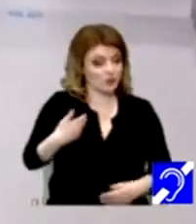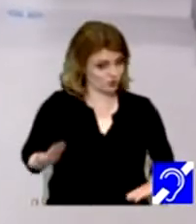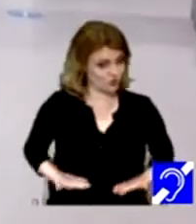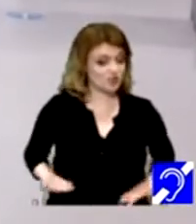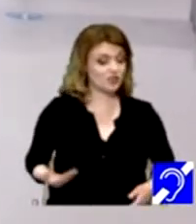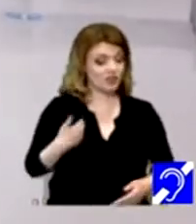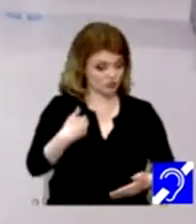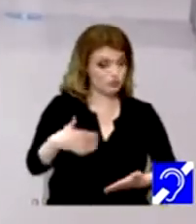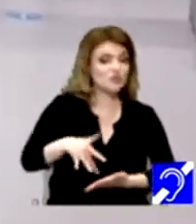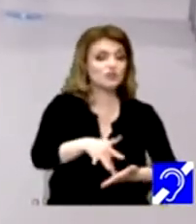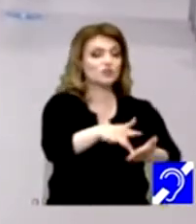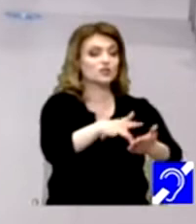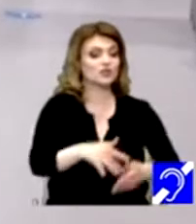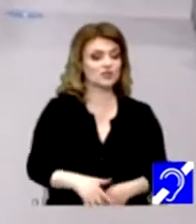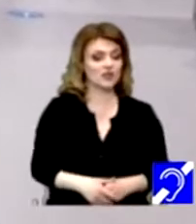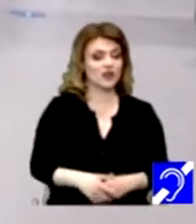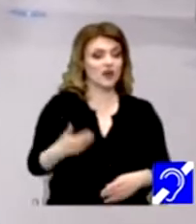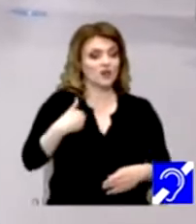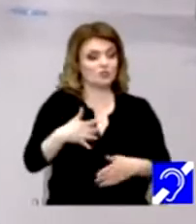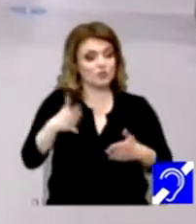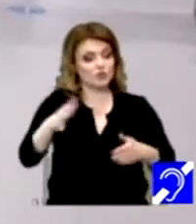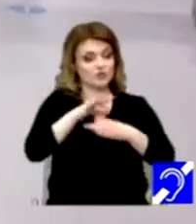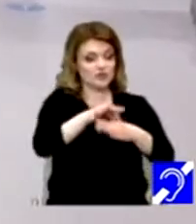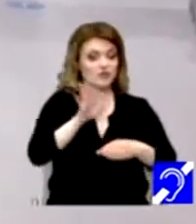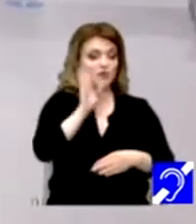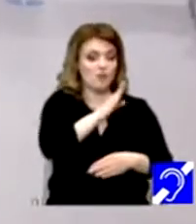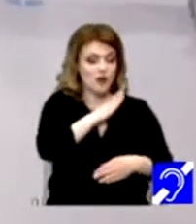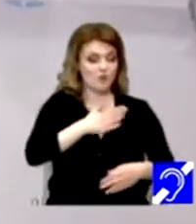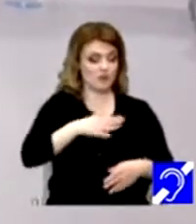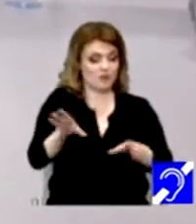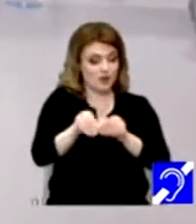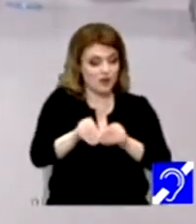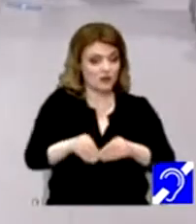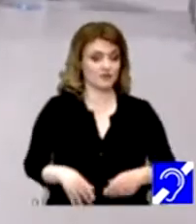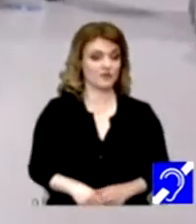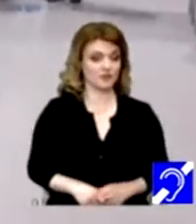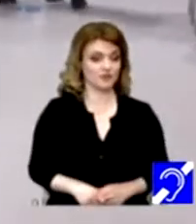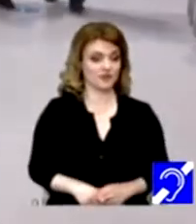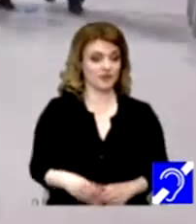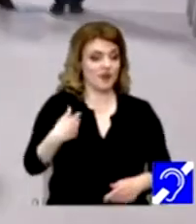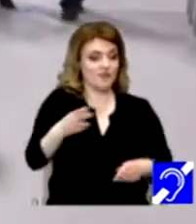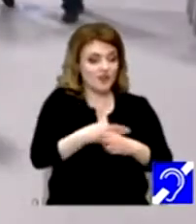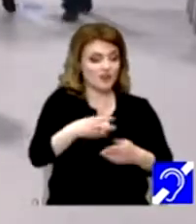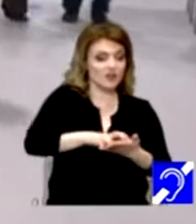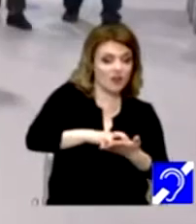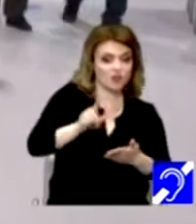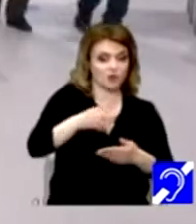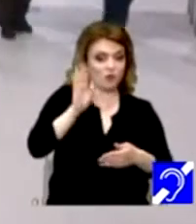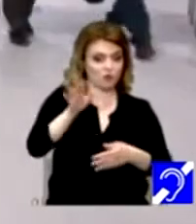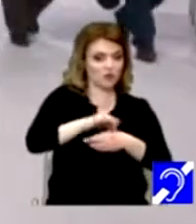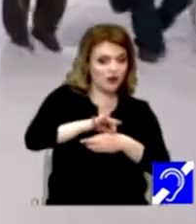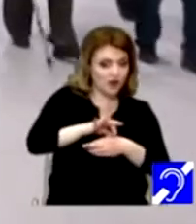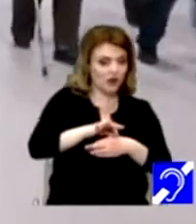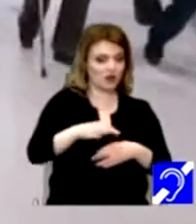salir más, estar ya con mi madre que es muy mayor, pues me da la oportunidad de no tener miedo de contagiarla en cualquier momento, lo mismo con mis hijos, con mis